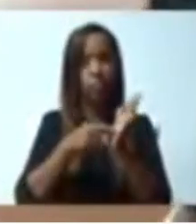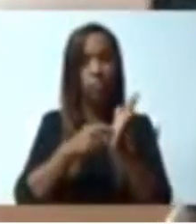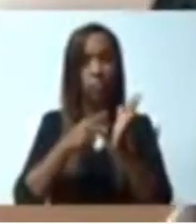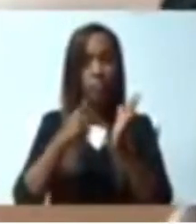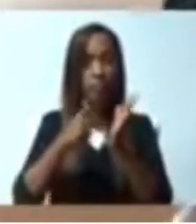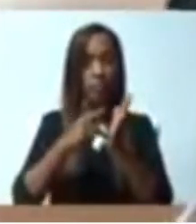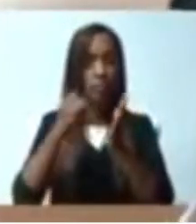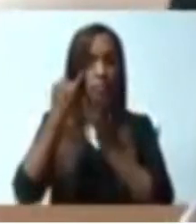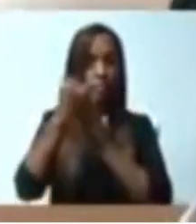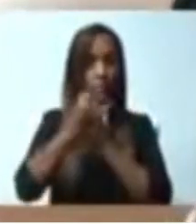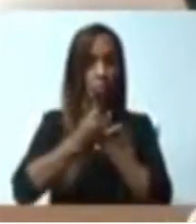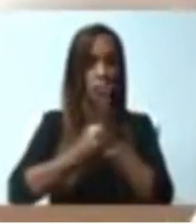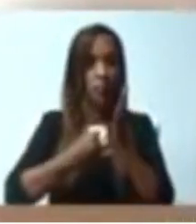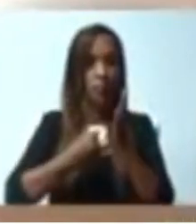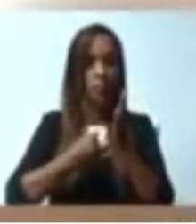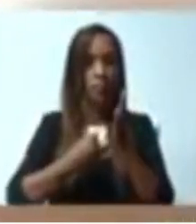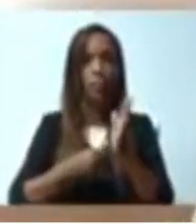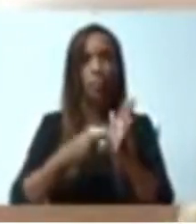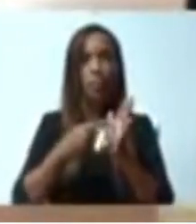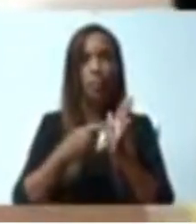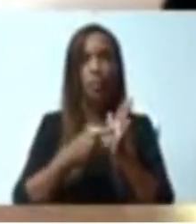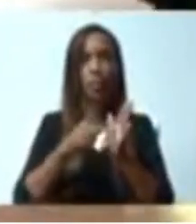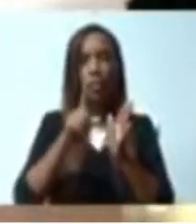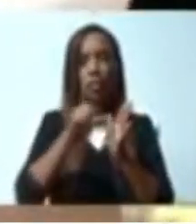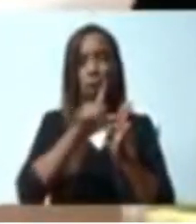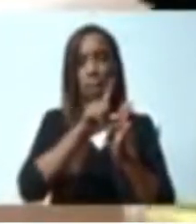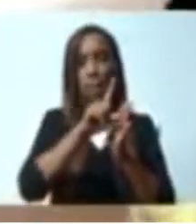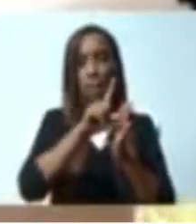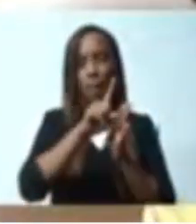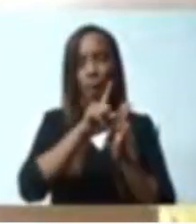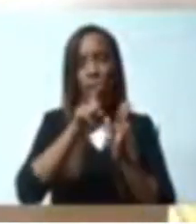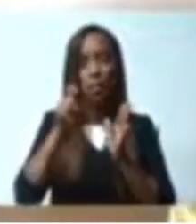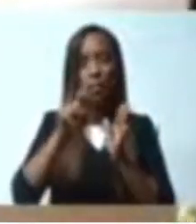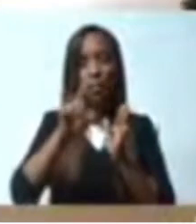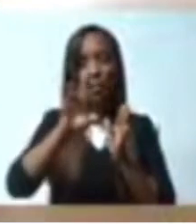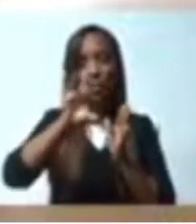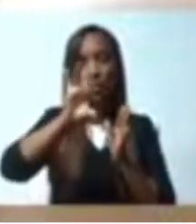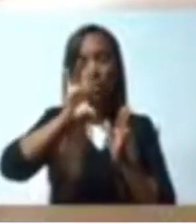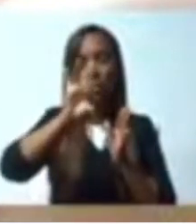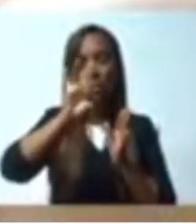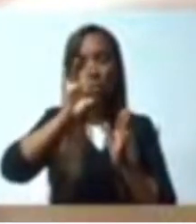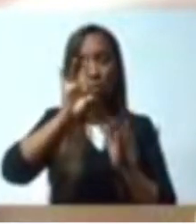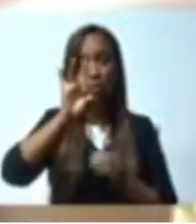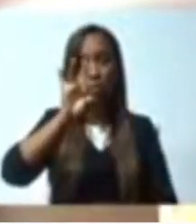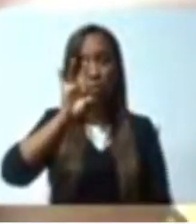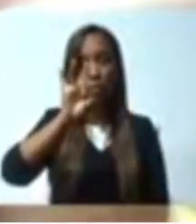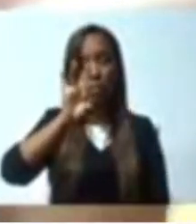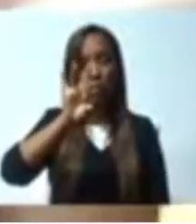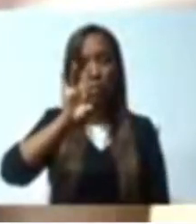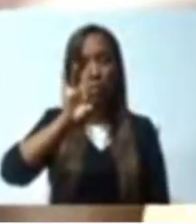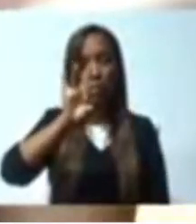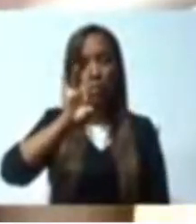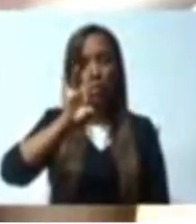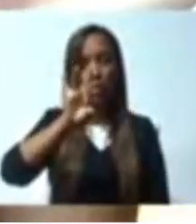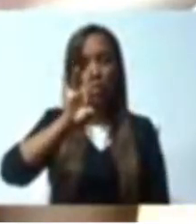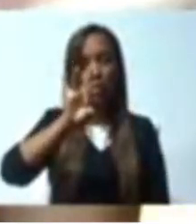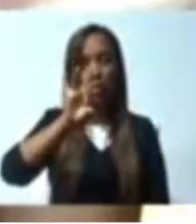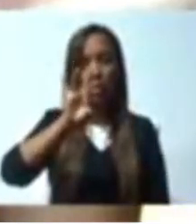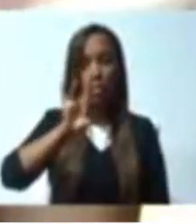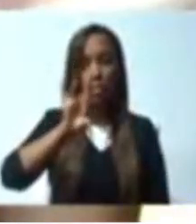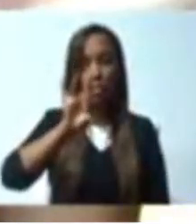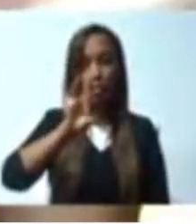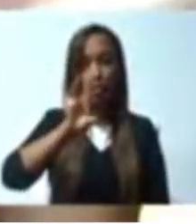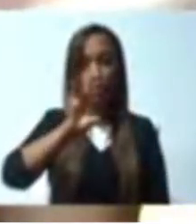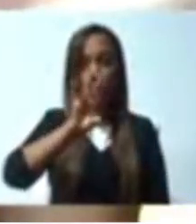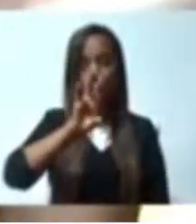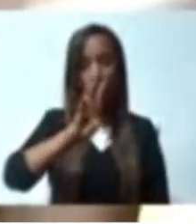Se colocó en la agenda en el día de ayer para ser tomada a consideración y toda la estructura nueva del día de ayer tuvo que quedar sobre la mesa